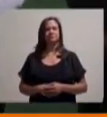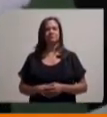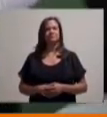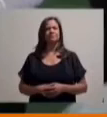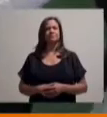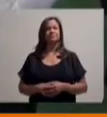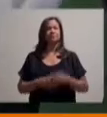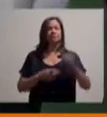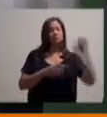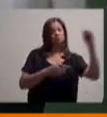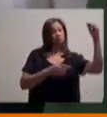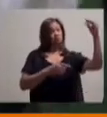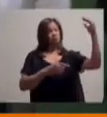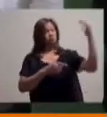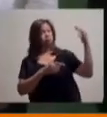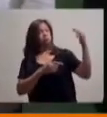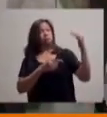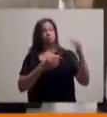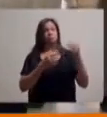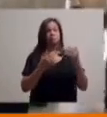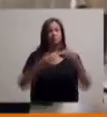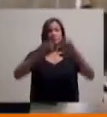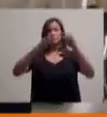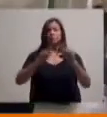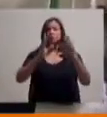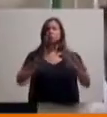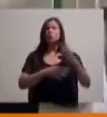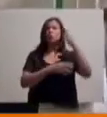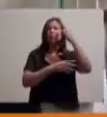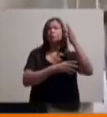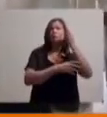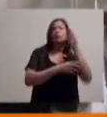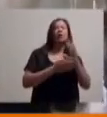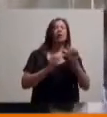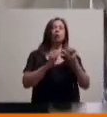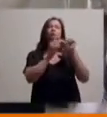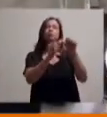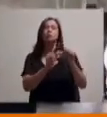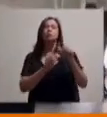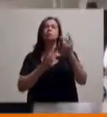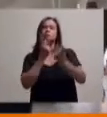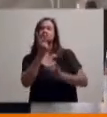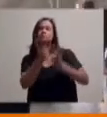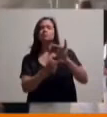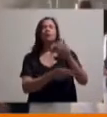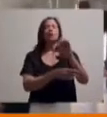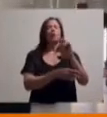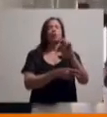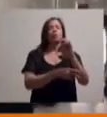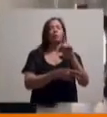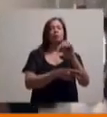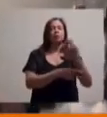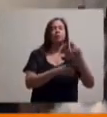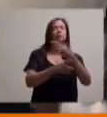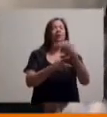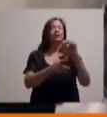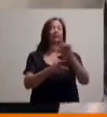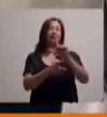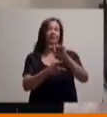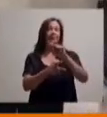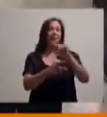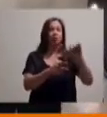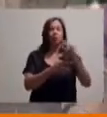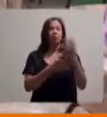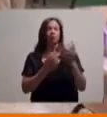punto de quiebre con el tema del COVID y el contagio. Teniendo en cuenta que los niños, yo creo que la televisión, creo que teniendo nosotros en cuenta que